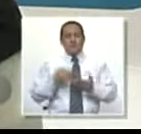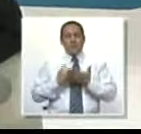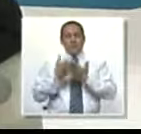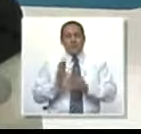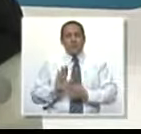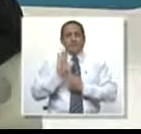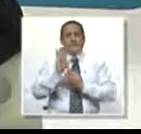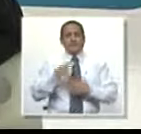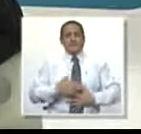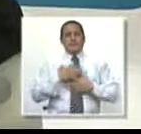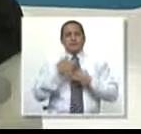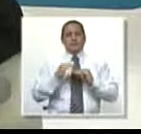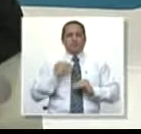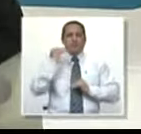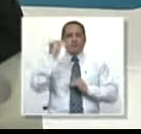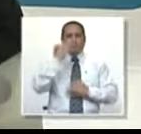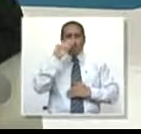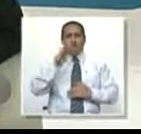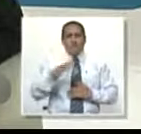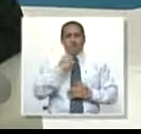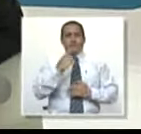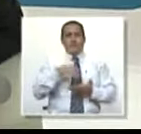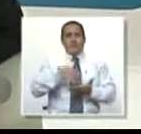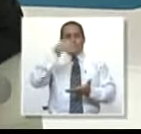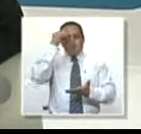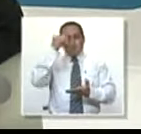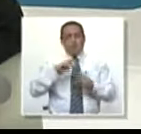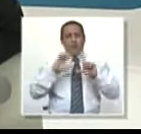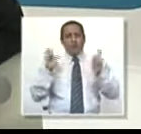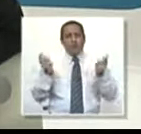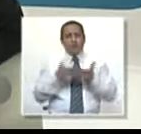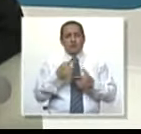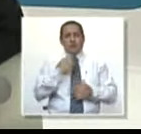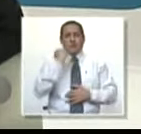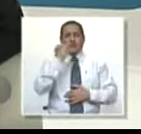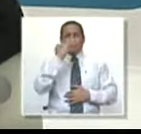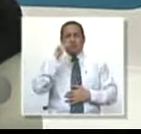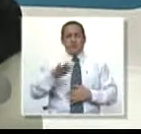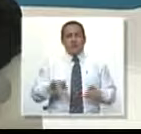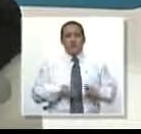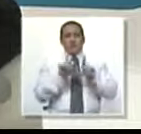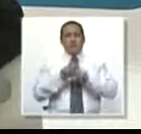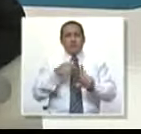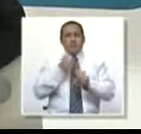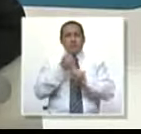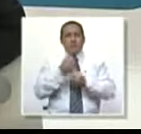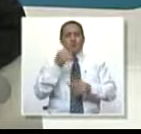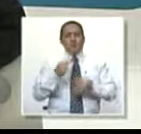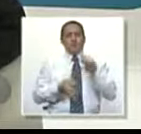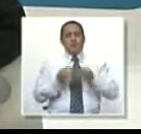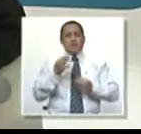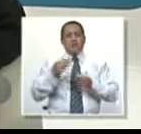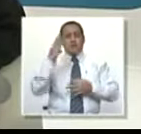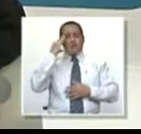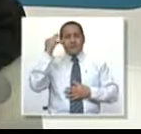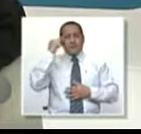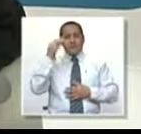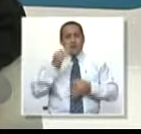aplicarlo este interés superior del niño que es recogido por la convención de los derechos del niño y por la propia jurisprudencia del tribunal